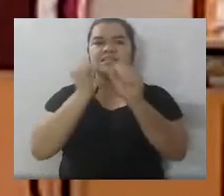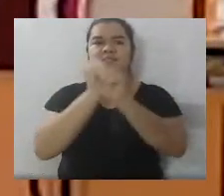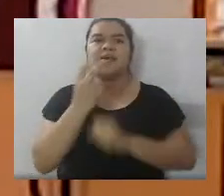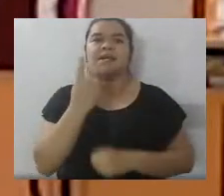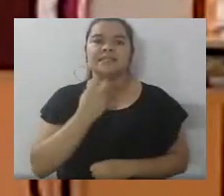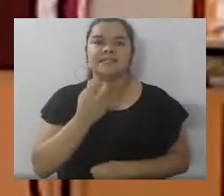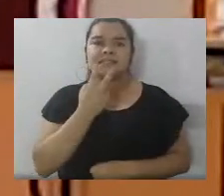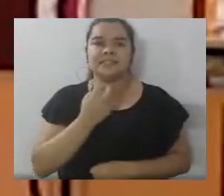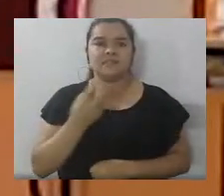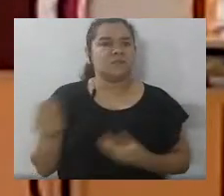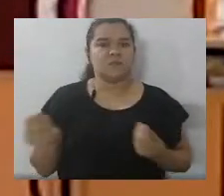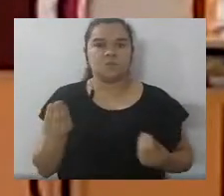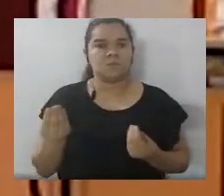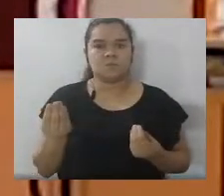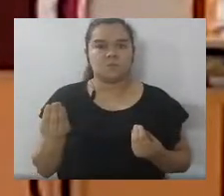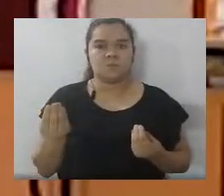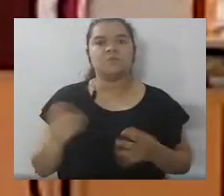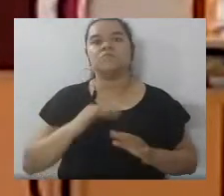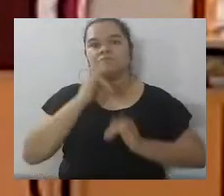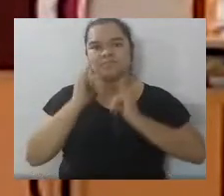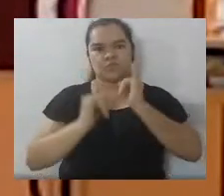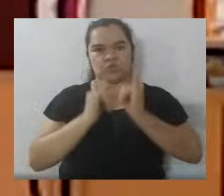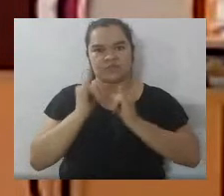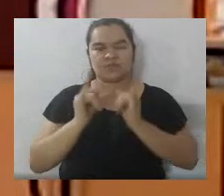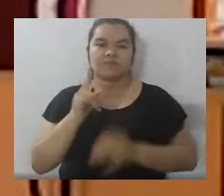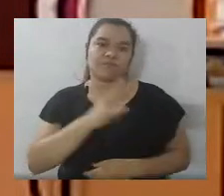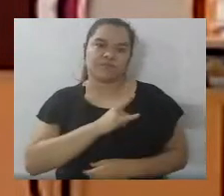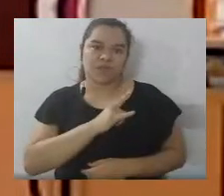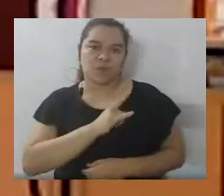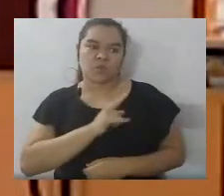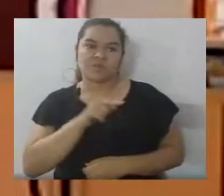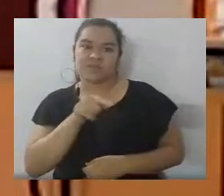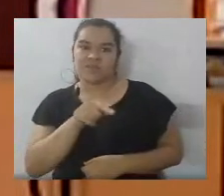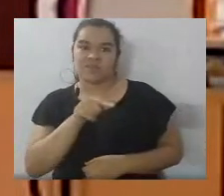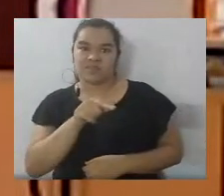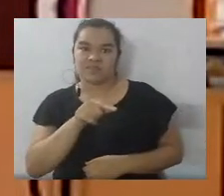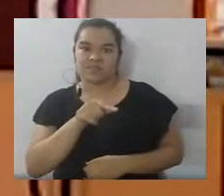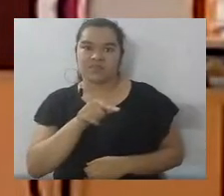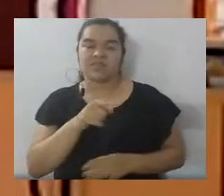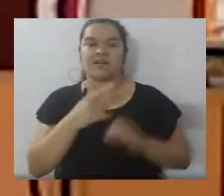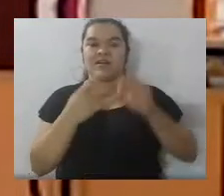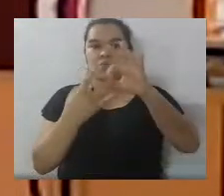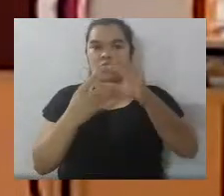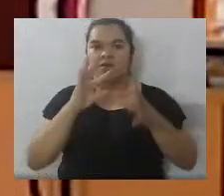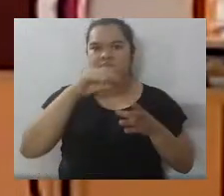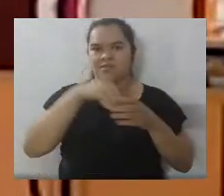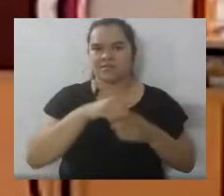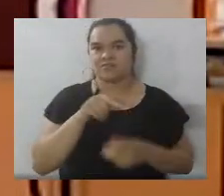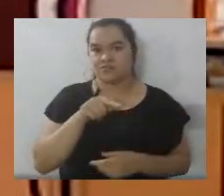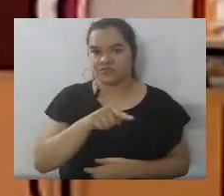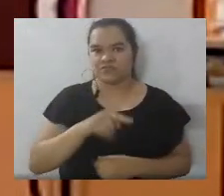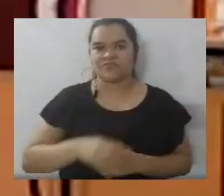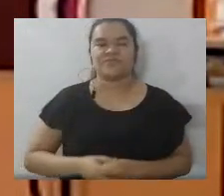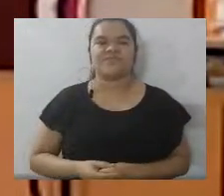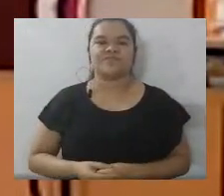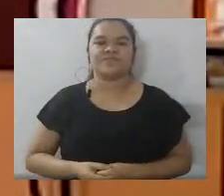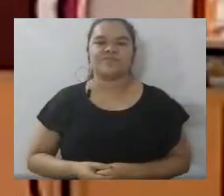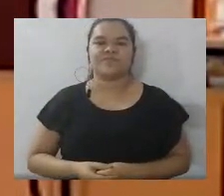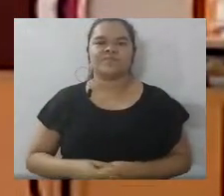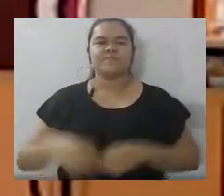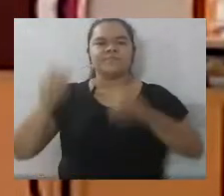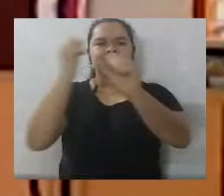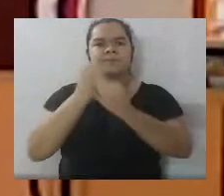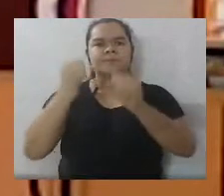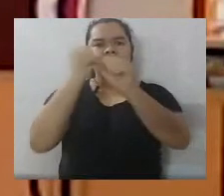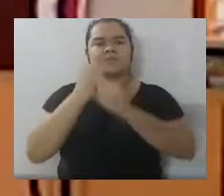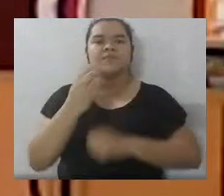que dictamos en la Facultad de Ciencias Exactas y Naturales y Agrimensura de la Universidad Nacional del Nordeste. En la ingeniería en electricidad